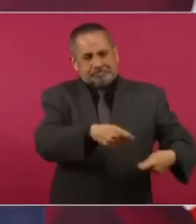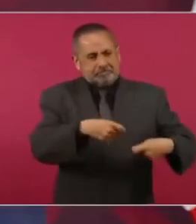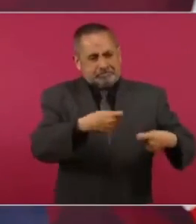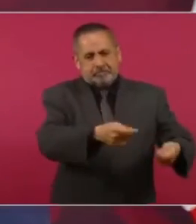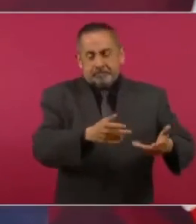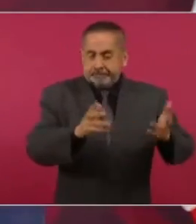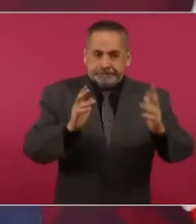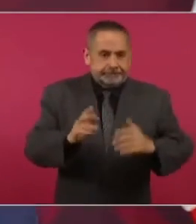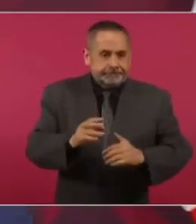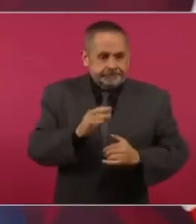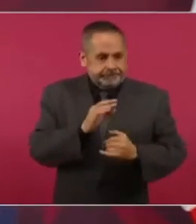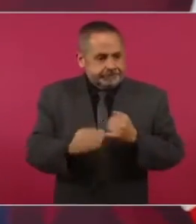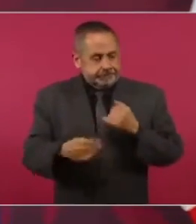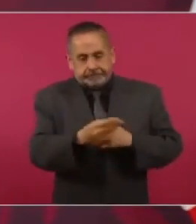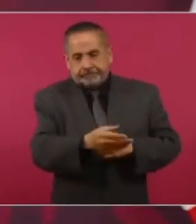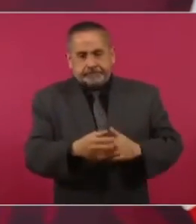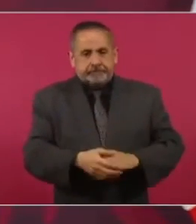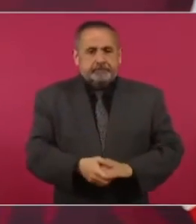al final.